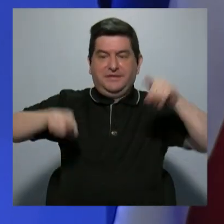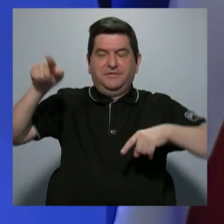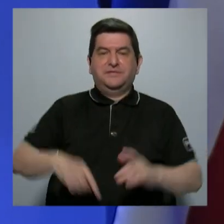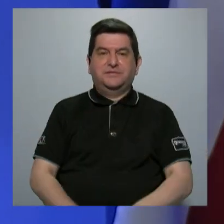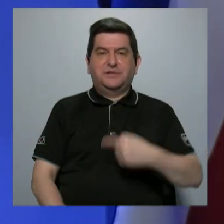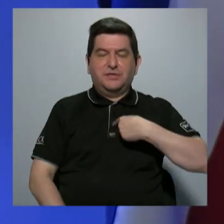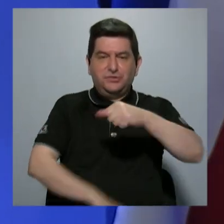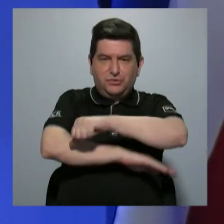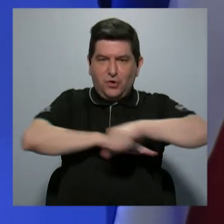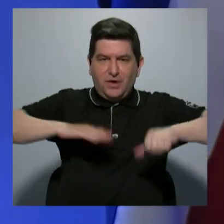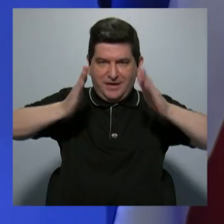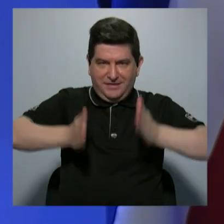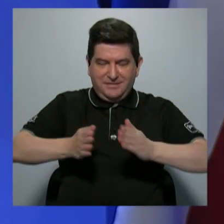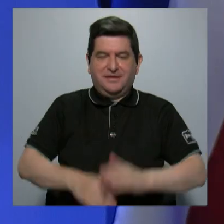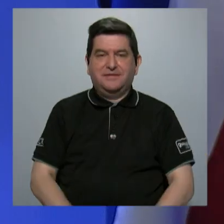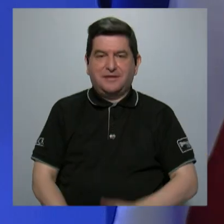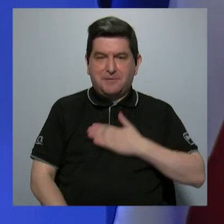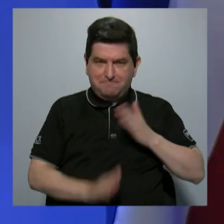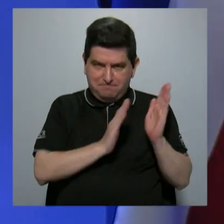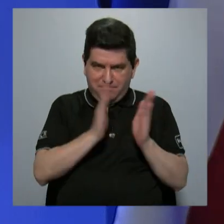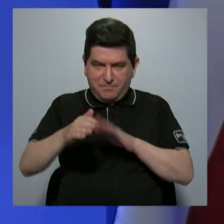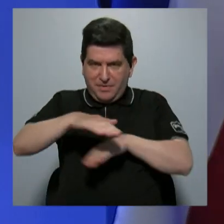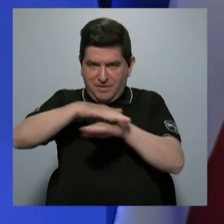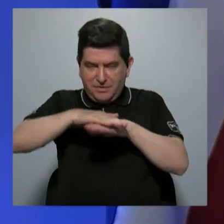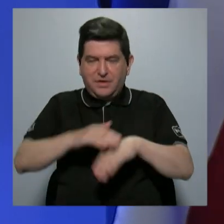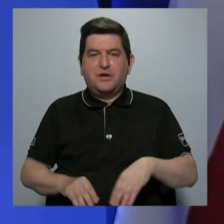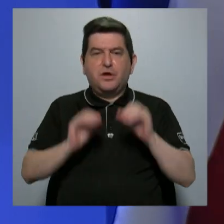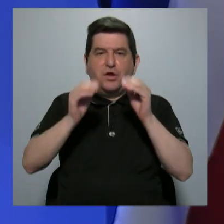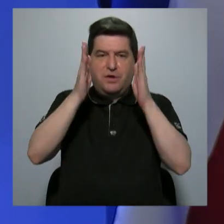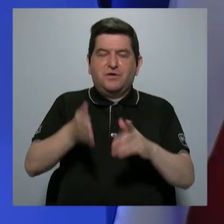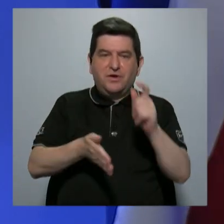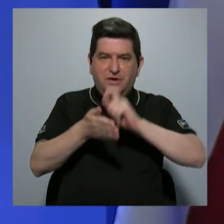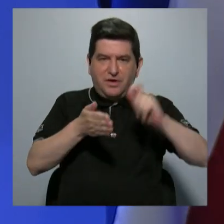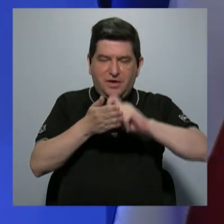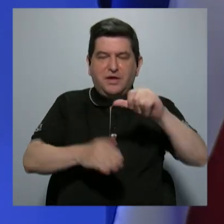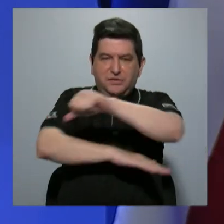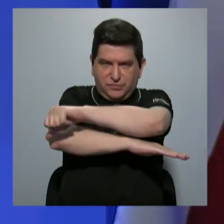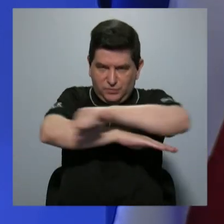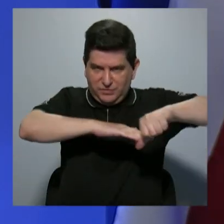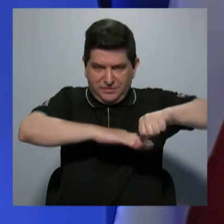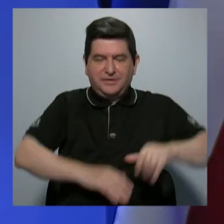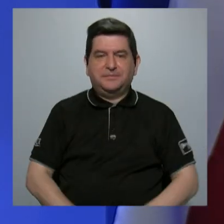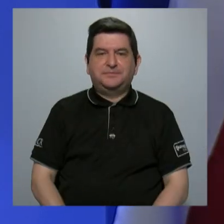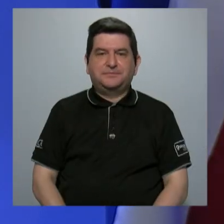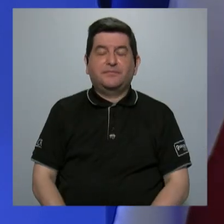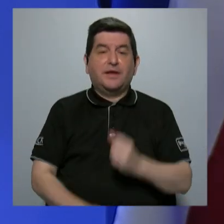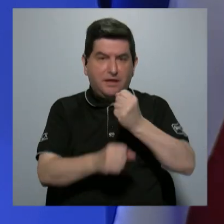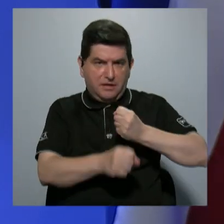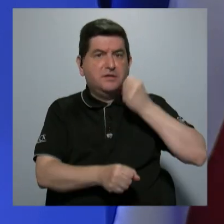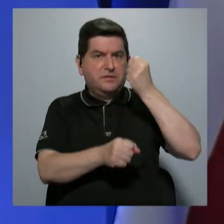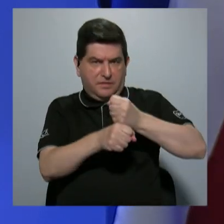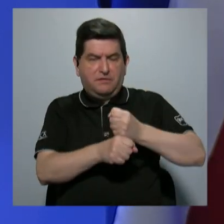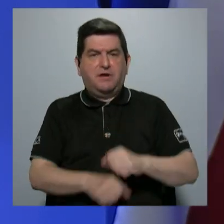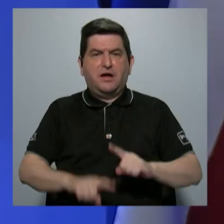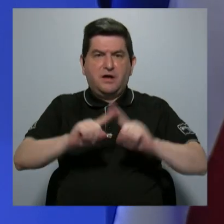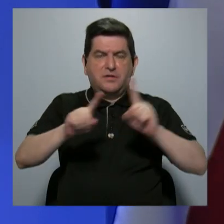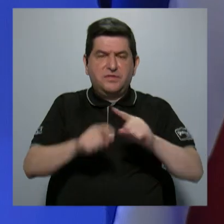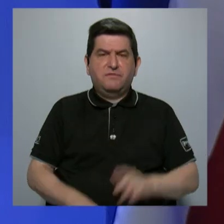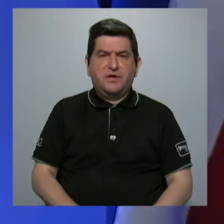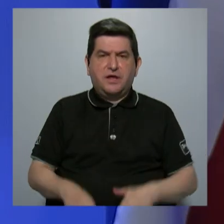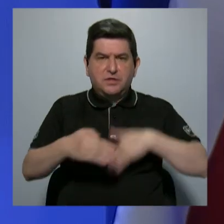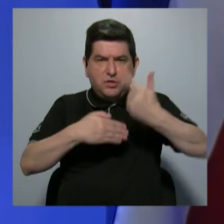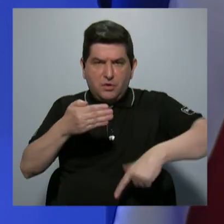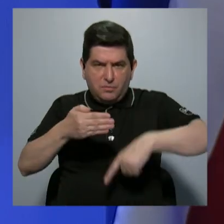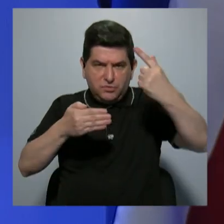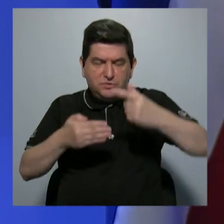Yo soy arquitecta, esa es mi formación base, y soy docente en la Escuela de Arquitectura. También trabajo en varios de los posgrados